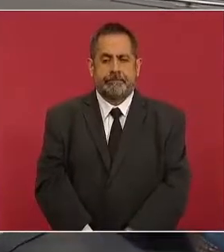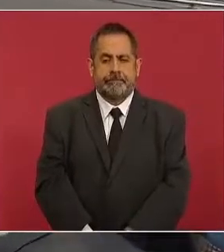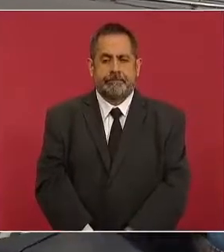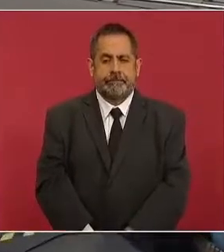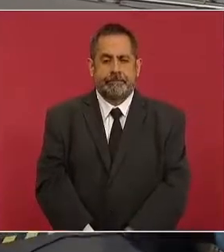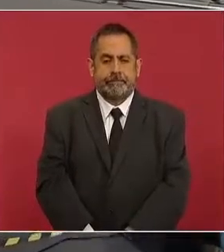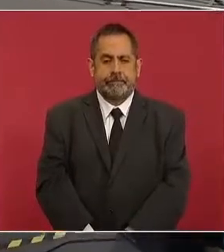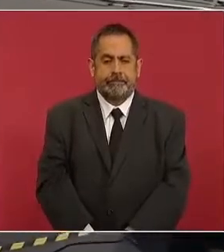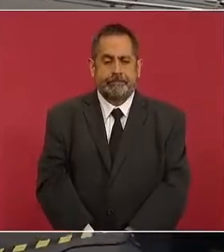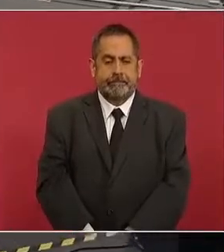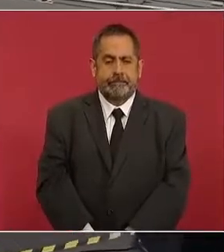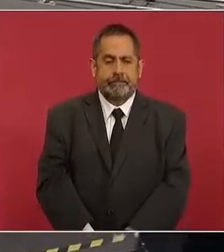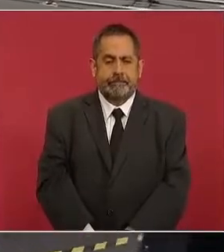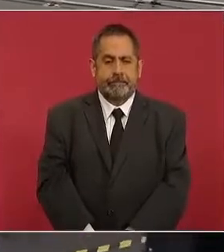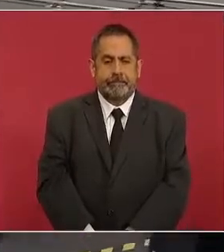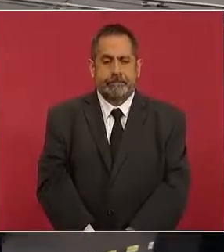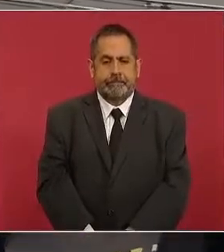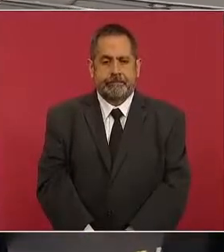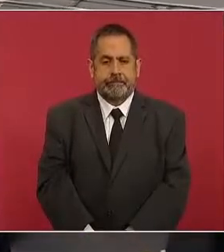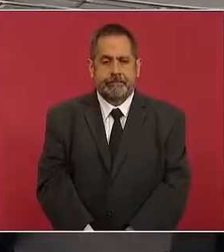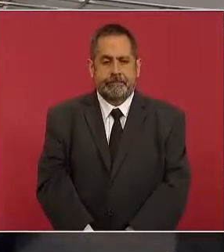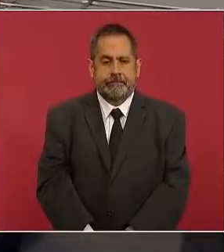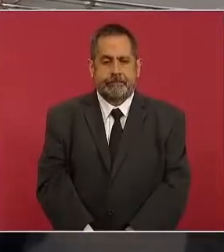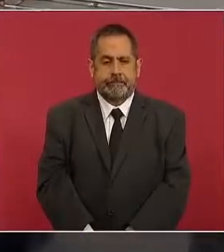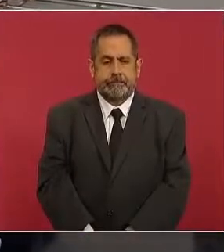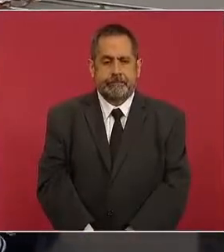No, es este.